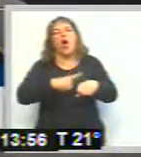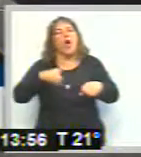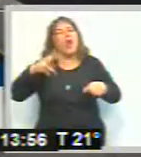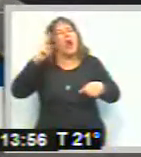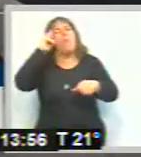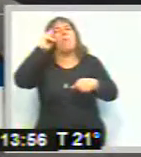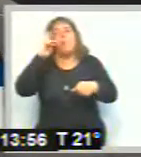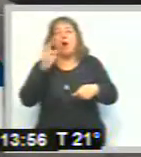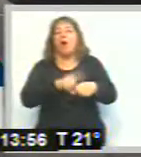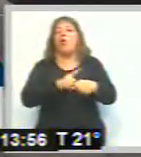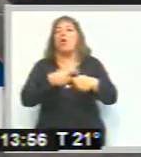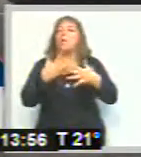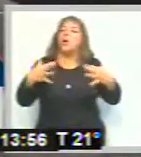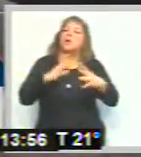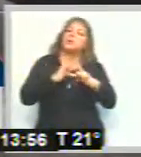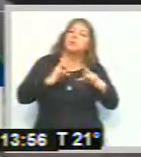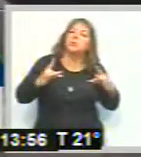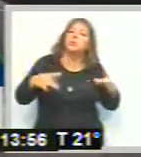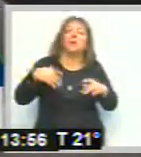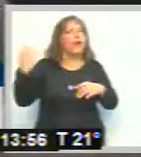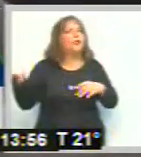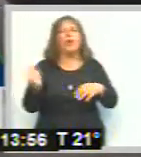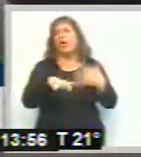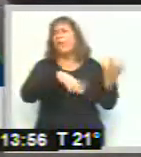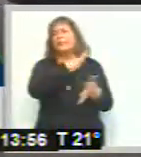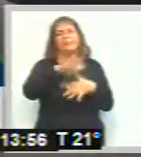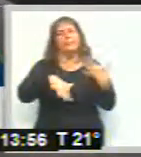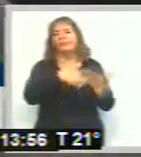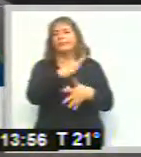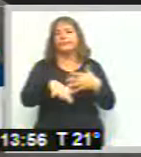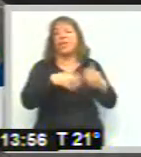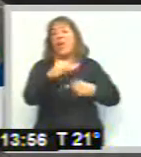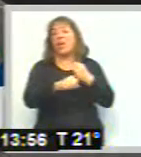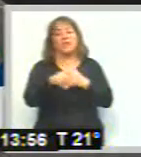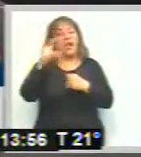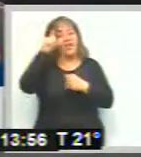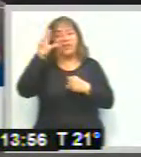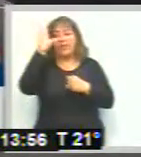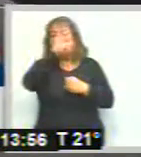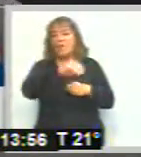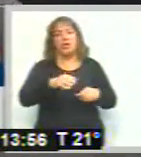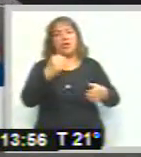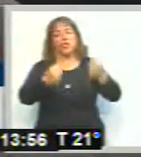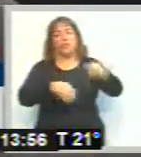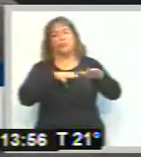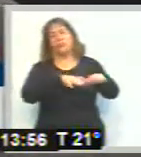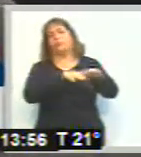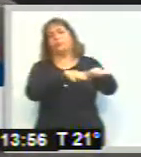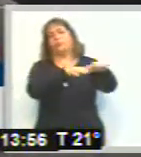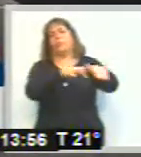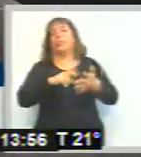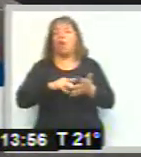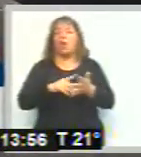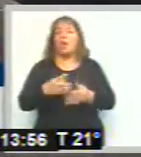pico, donde tenemos alterados todos los, hasta las 10 de la noche tenemos problemas con tránsito y quizás